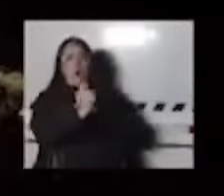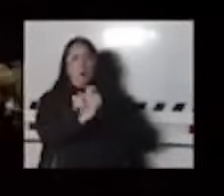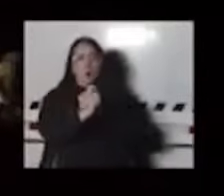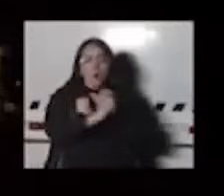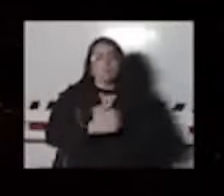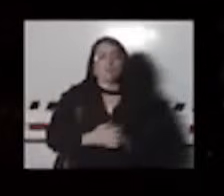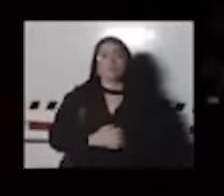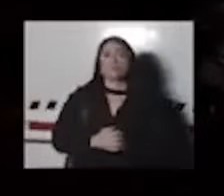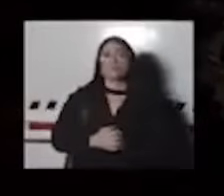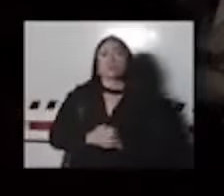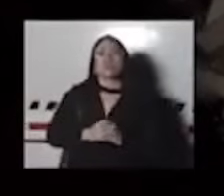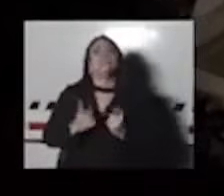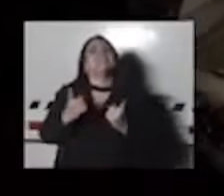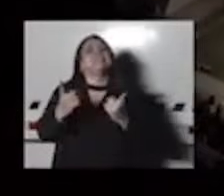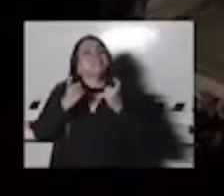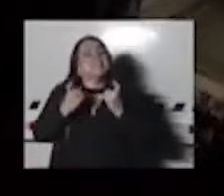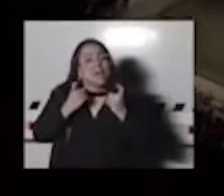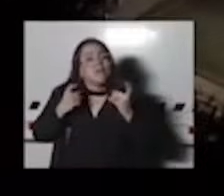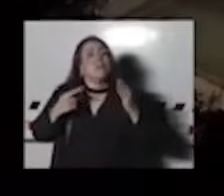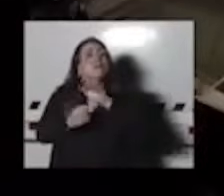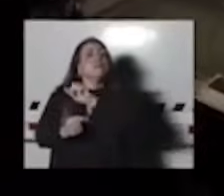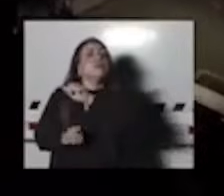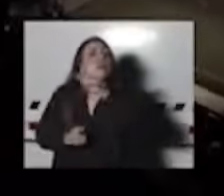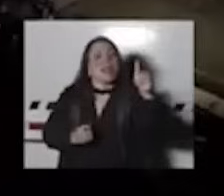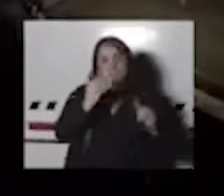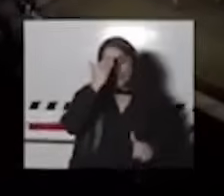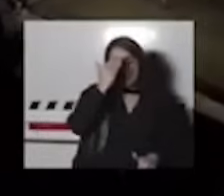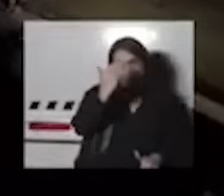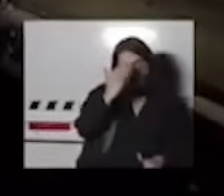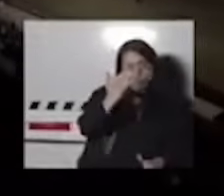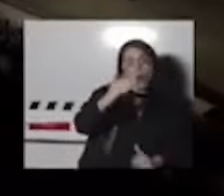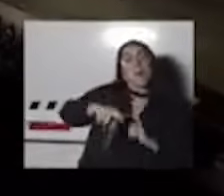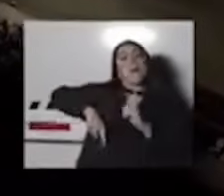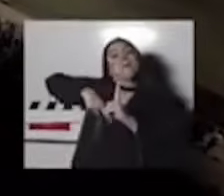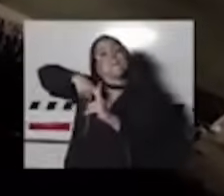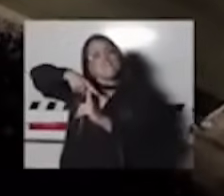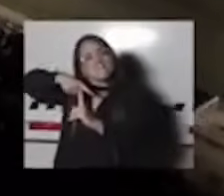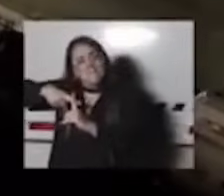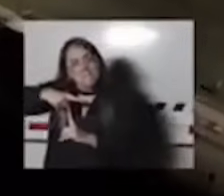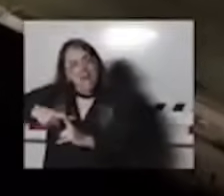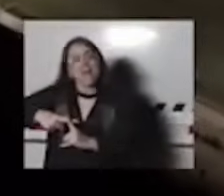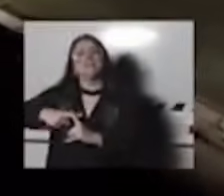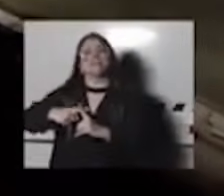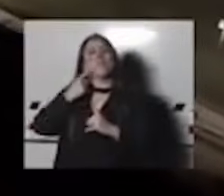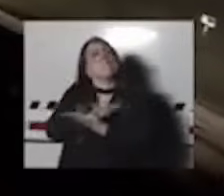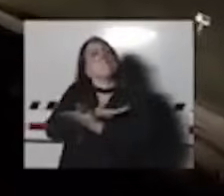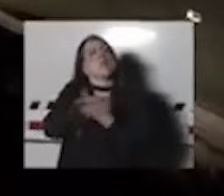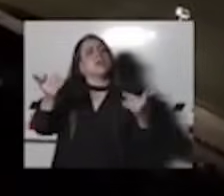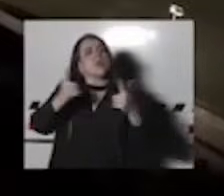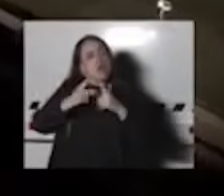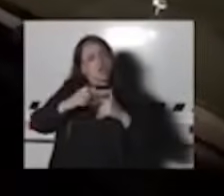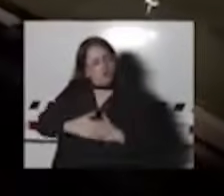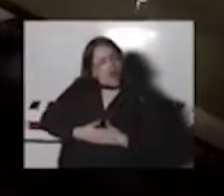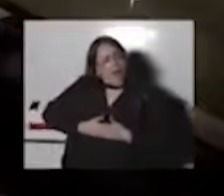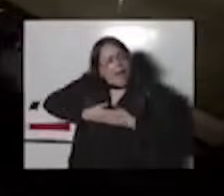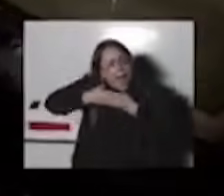orsi supera el 50% de los sufragios y gana sin necesidad de ir al balotaje serán claves para este domingo el 14 por de